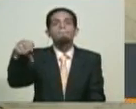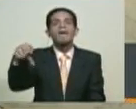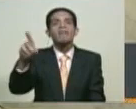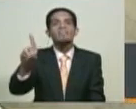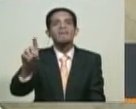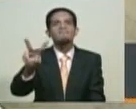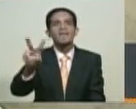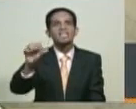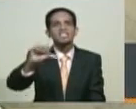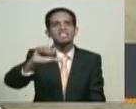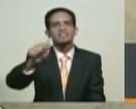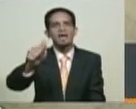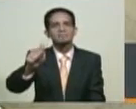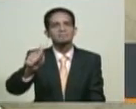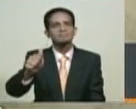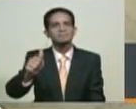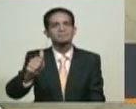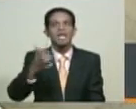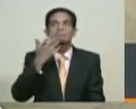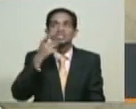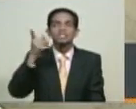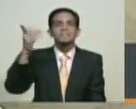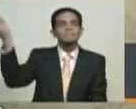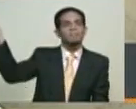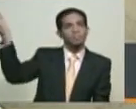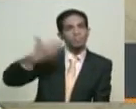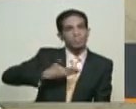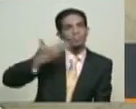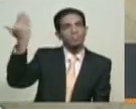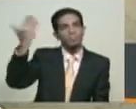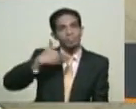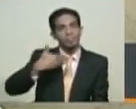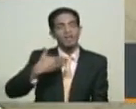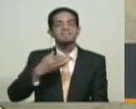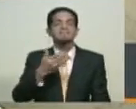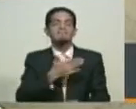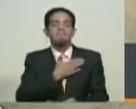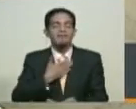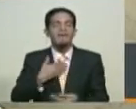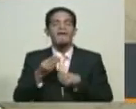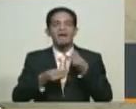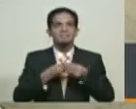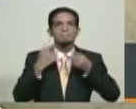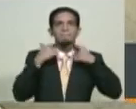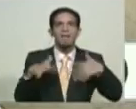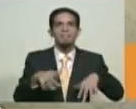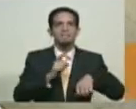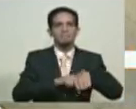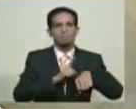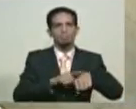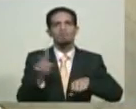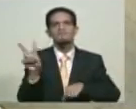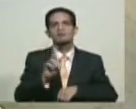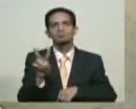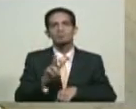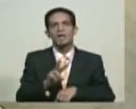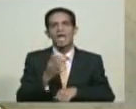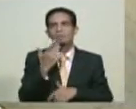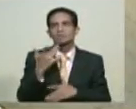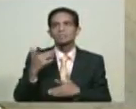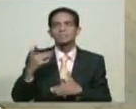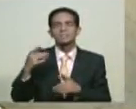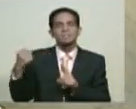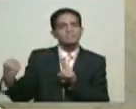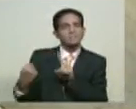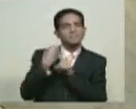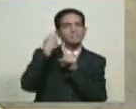Es un juego de perder, perder. Le hacen perder a Venezuela oportunidades. Le hacen la vida más difícil a nuestro